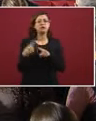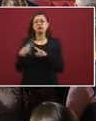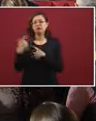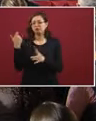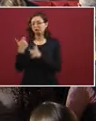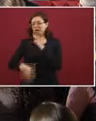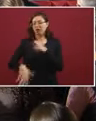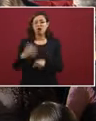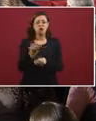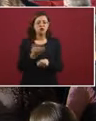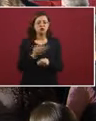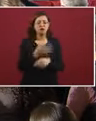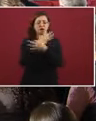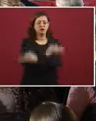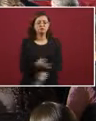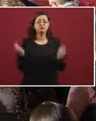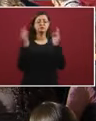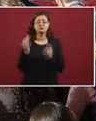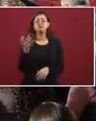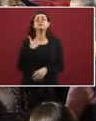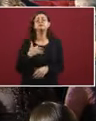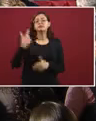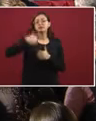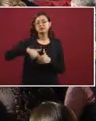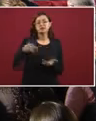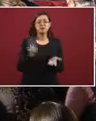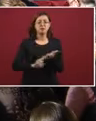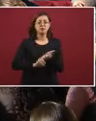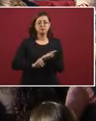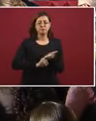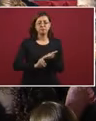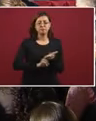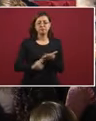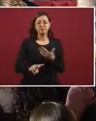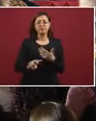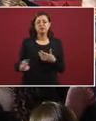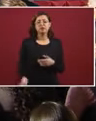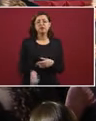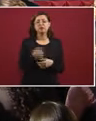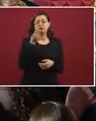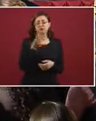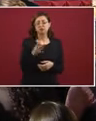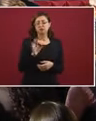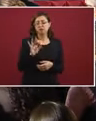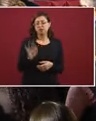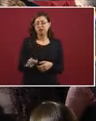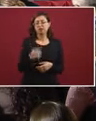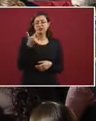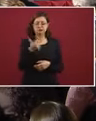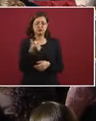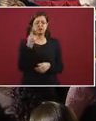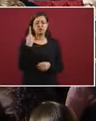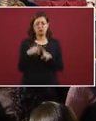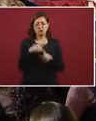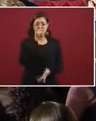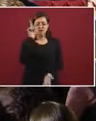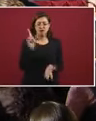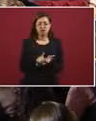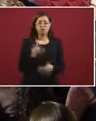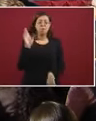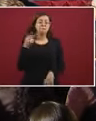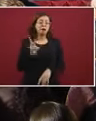que la gasolina regular, con un margen de 3.47 pesos por litro, tiene el precio más alto, con el margen más